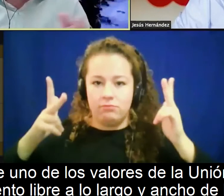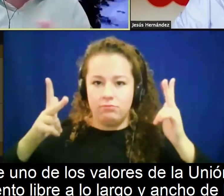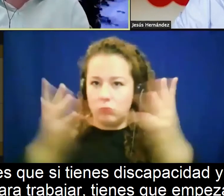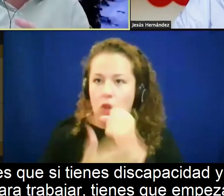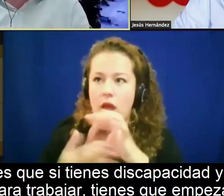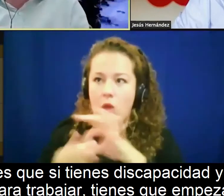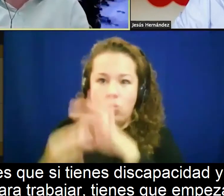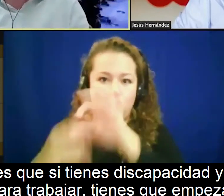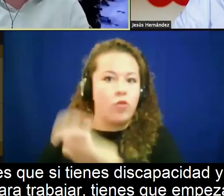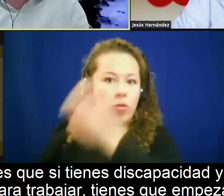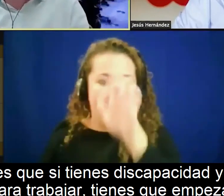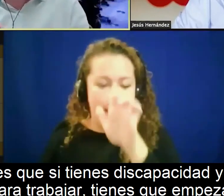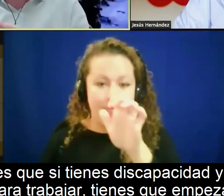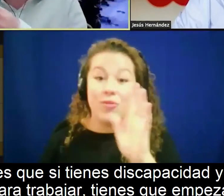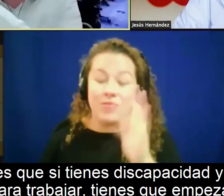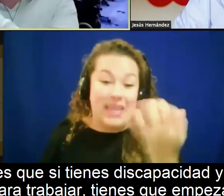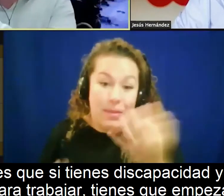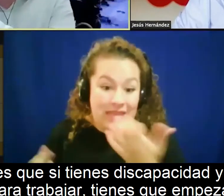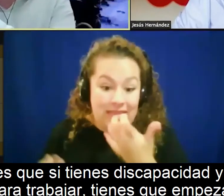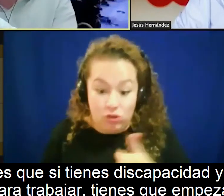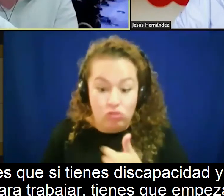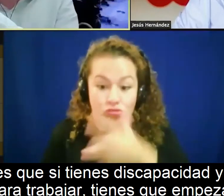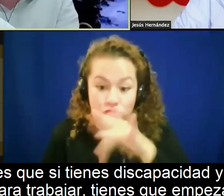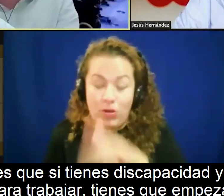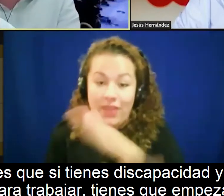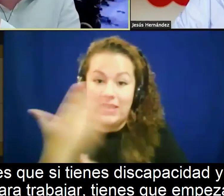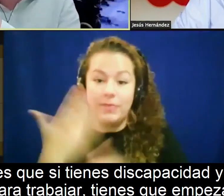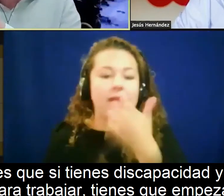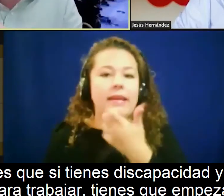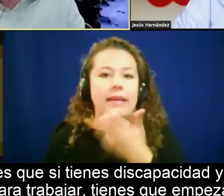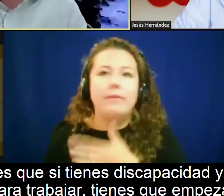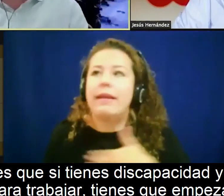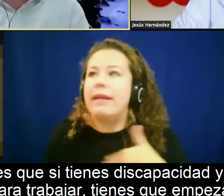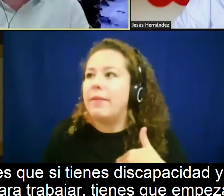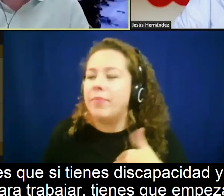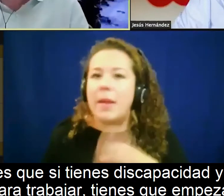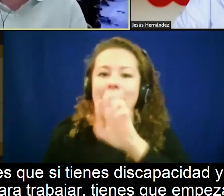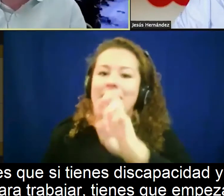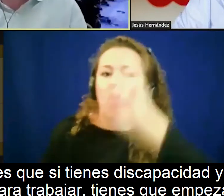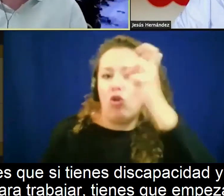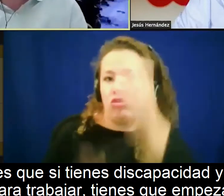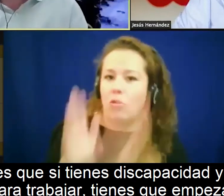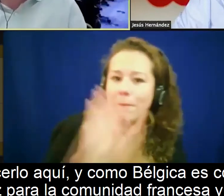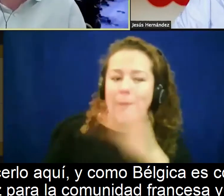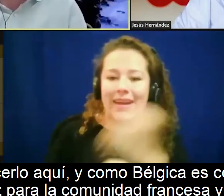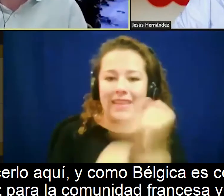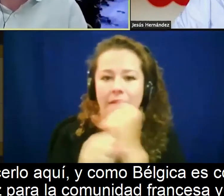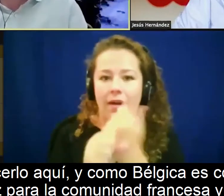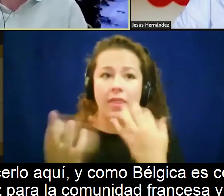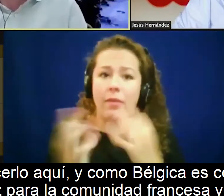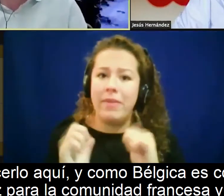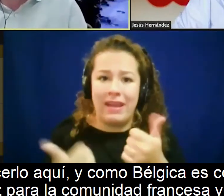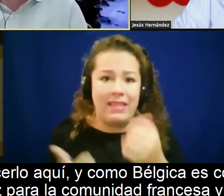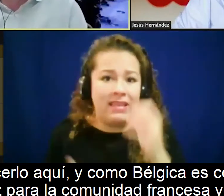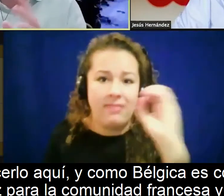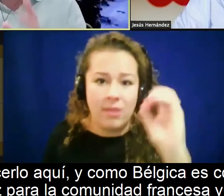Europea. Lo que pasa es que si tú tienes una discapacidad y te quieres mudar de país para trabajar, tienes que volver a empezar desde cero. Yo tuve que hacerlo aquí